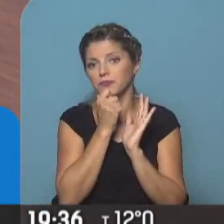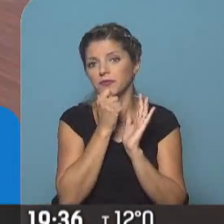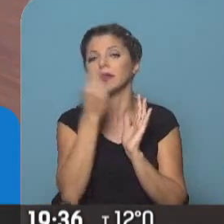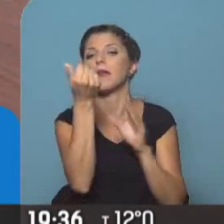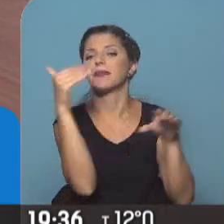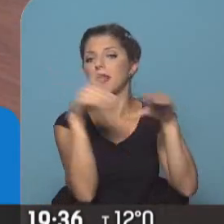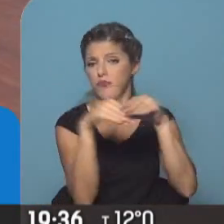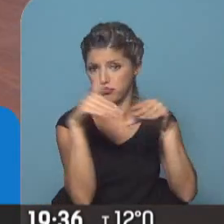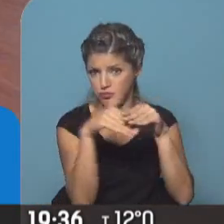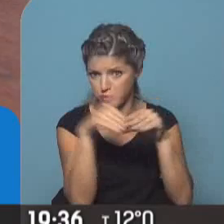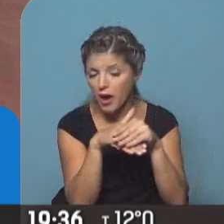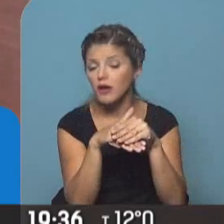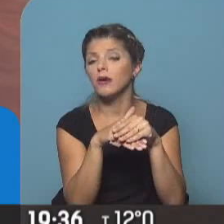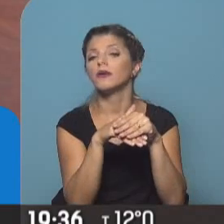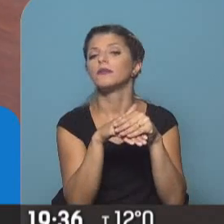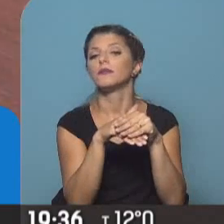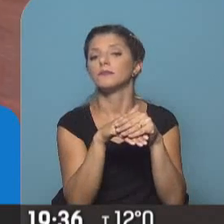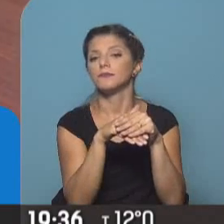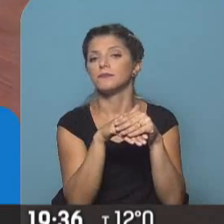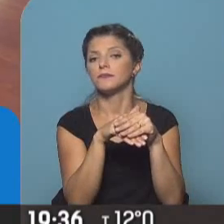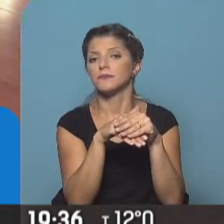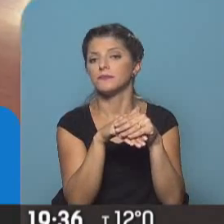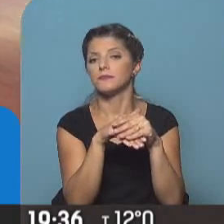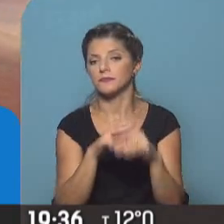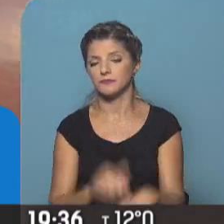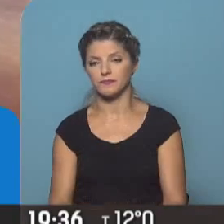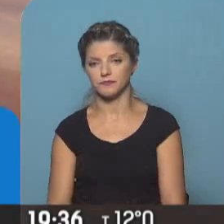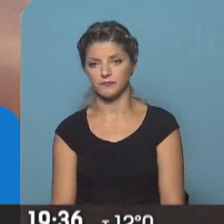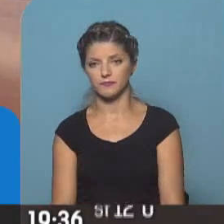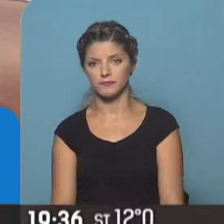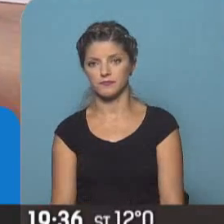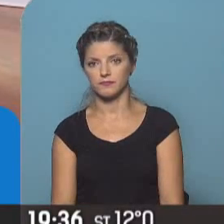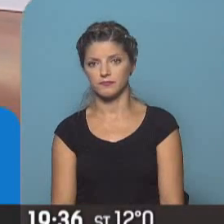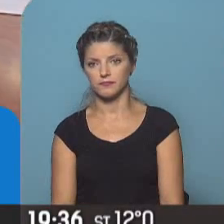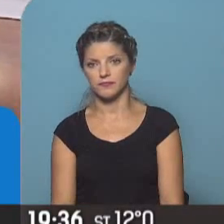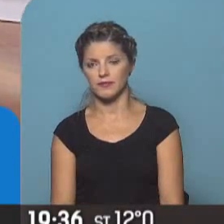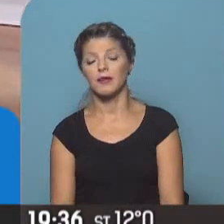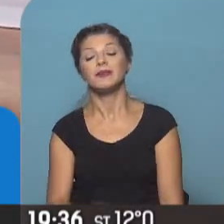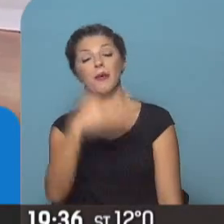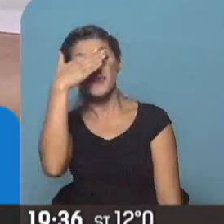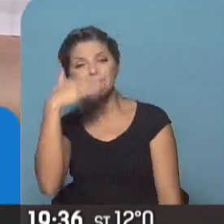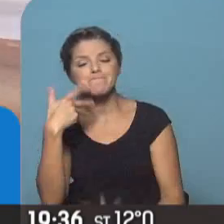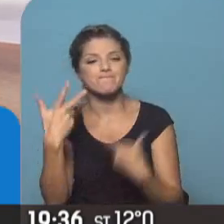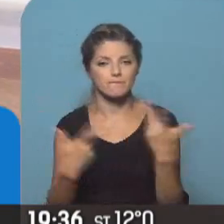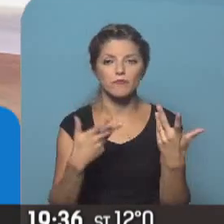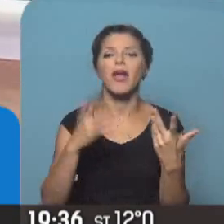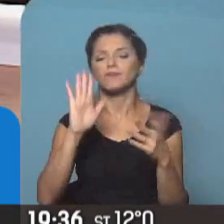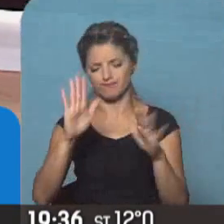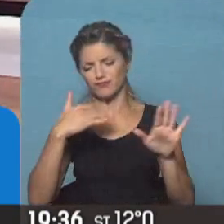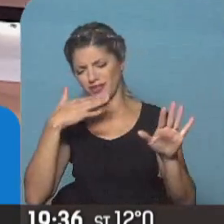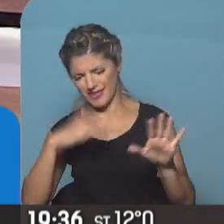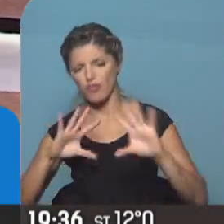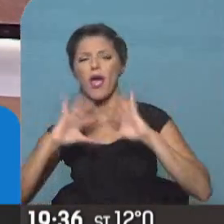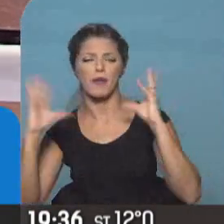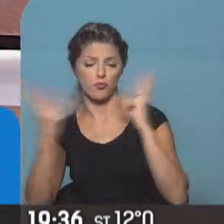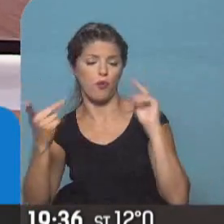Y esos signos no se vieron de alguna manera correspondidos. Es cierto que el mundo fue cambiando muy rápidamente y